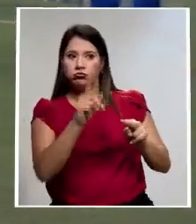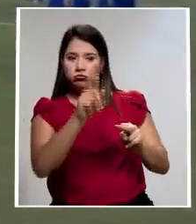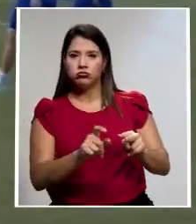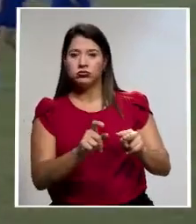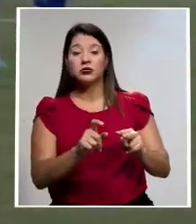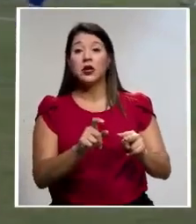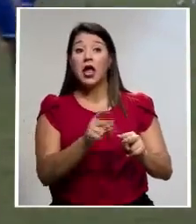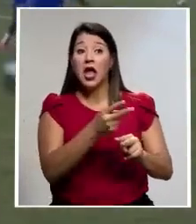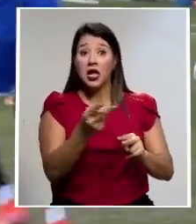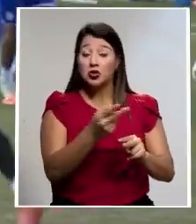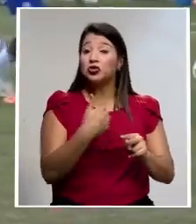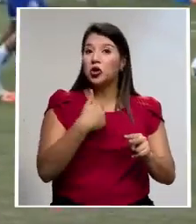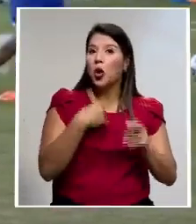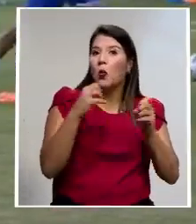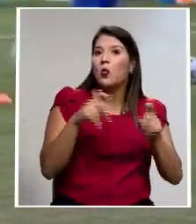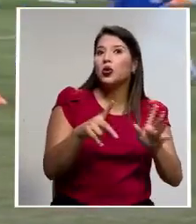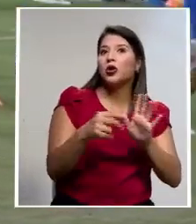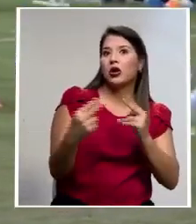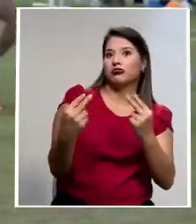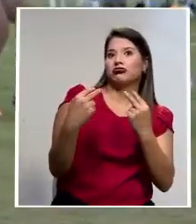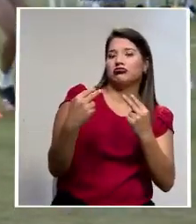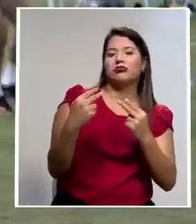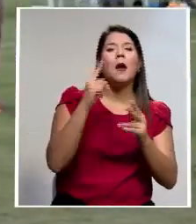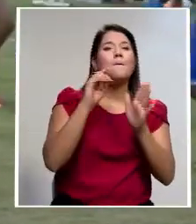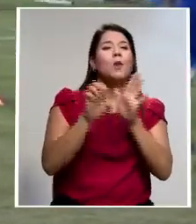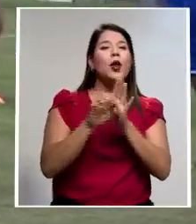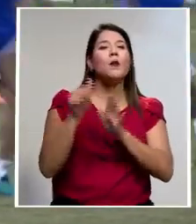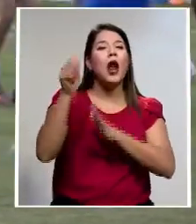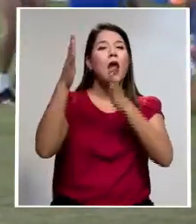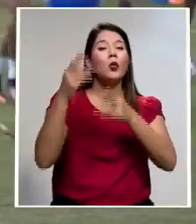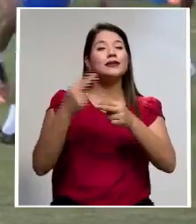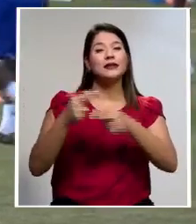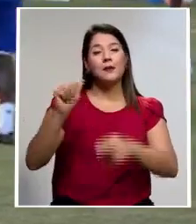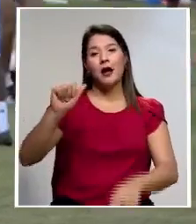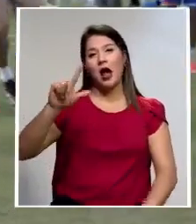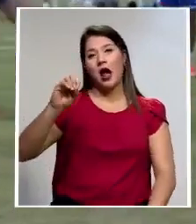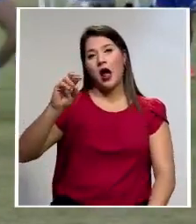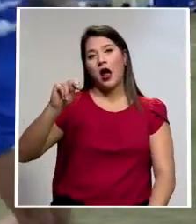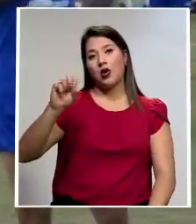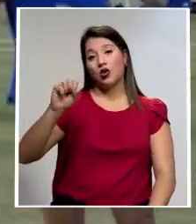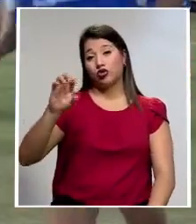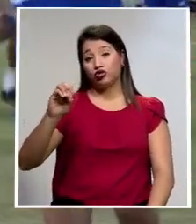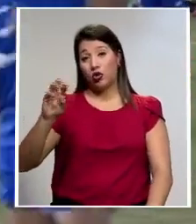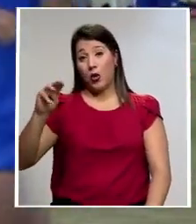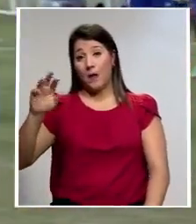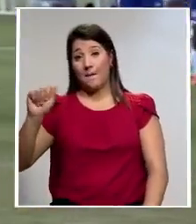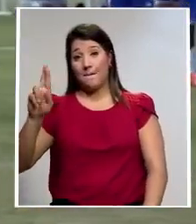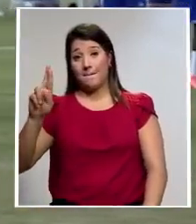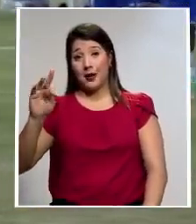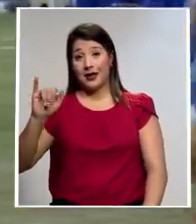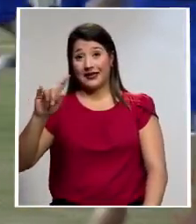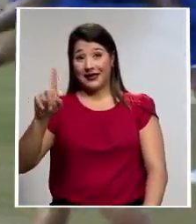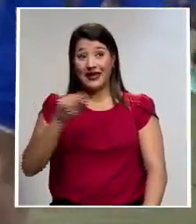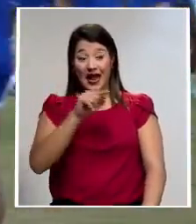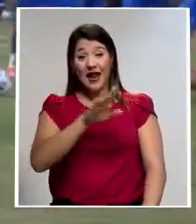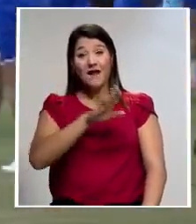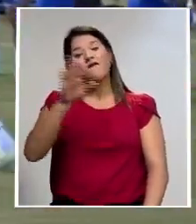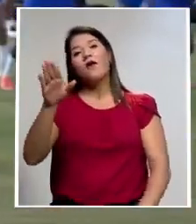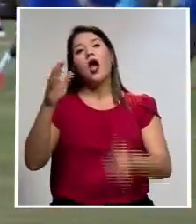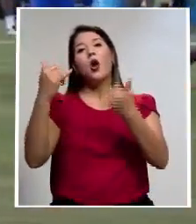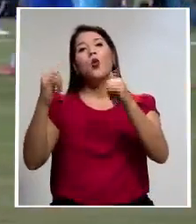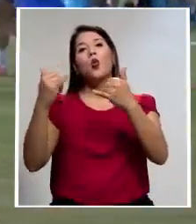tenido posibilidad de mostrarse. Uno de ellos es el manudo Alonso Martínez, quien además de haber jugado en la Liga de Naciones, se encuentra peleando